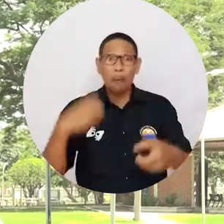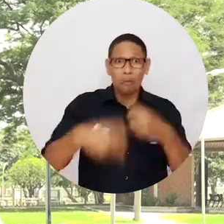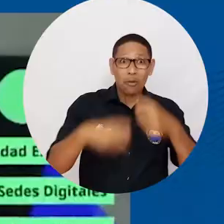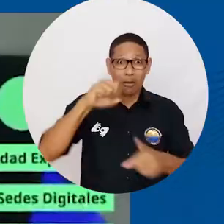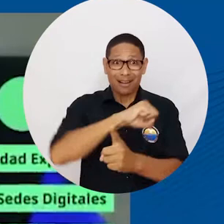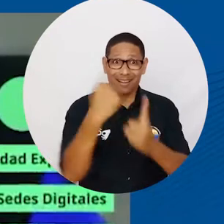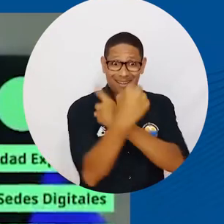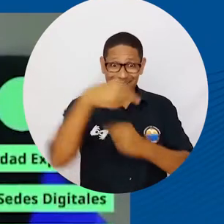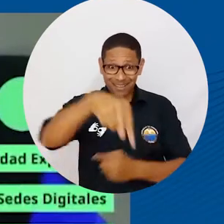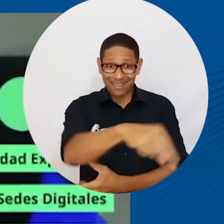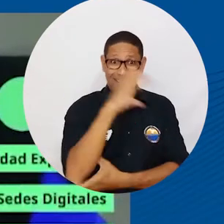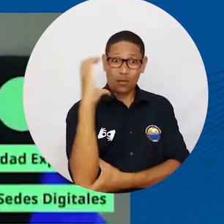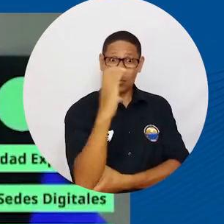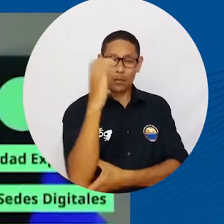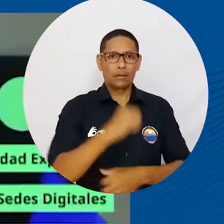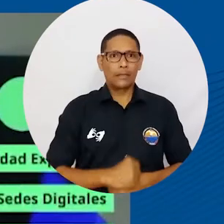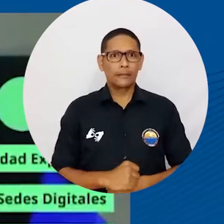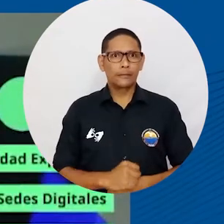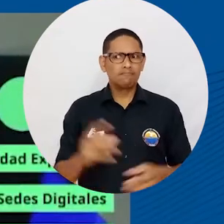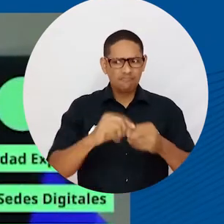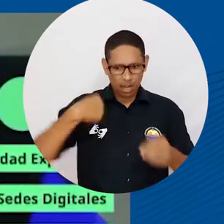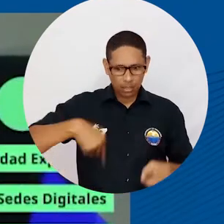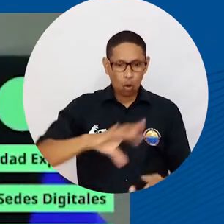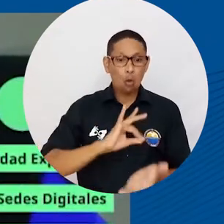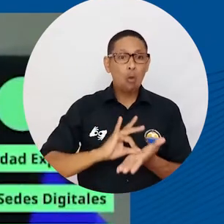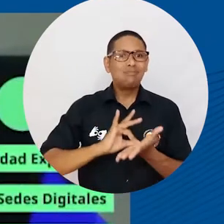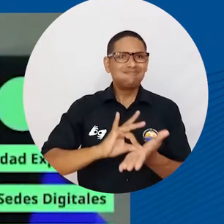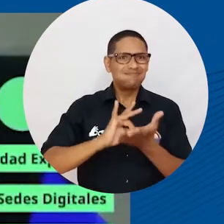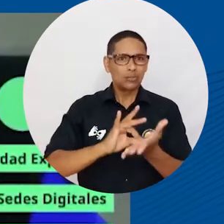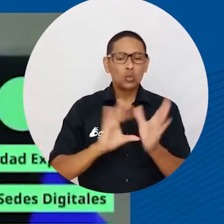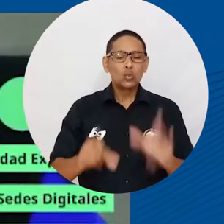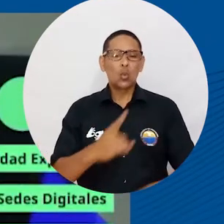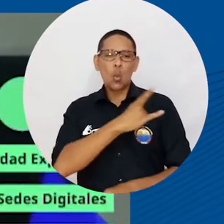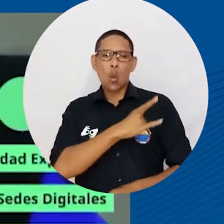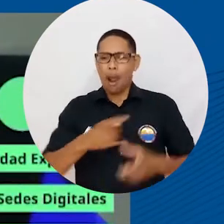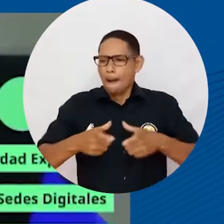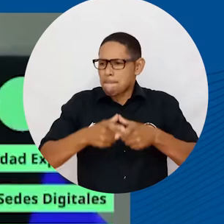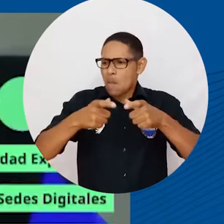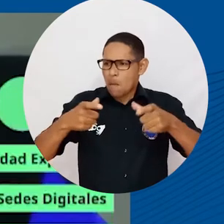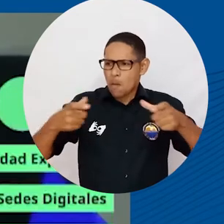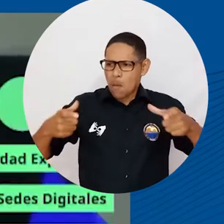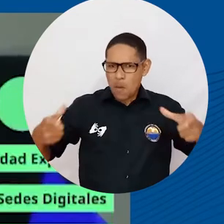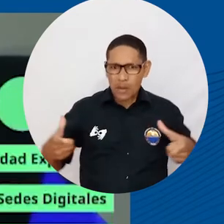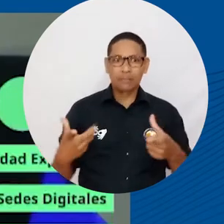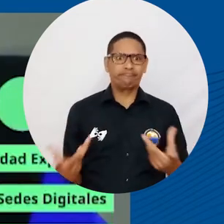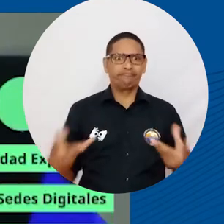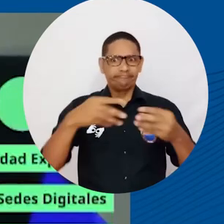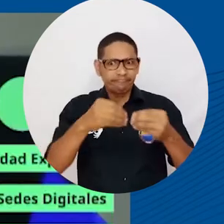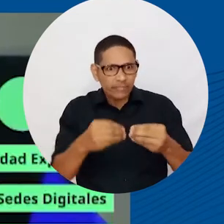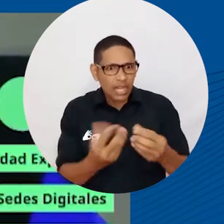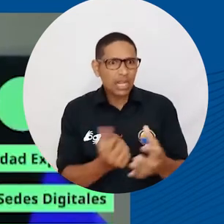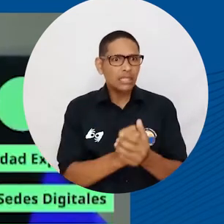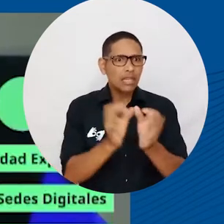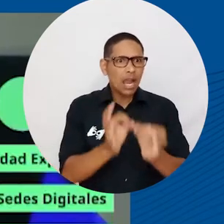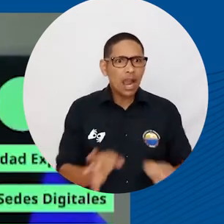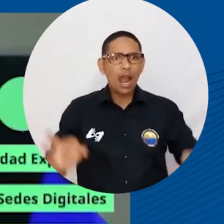de nuestro país. Y vivenciemos el modelo de universidad expandida que la pandemia nos ha llevado a descubrir e implementar, donde